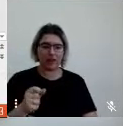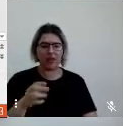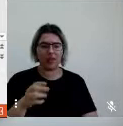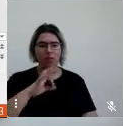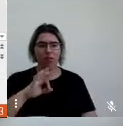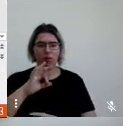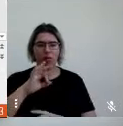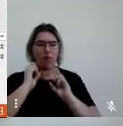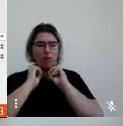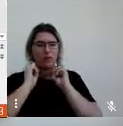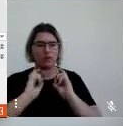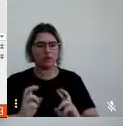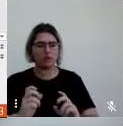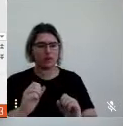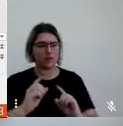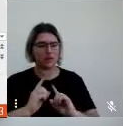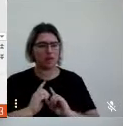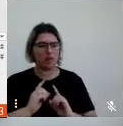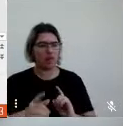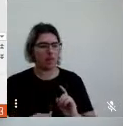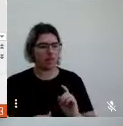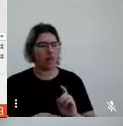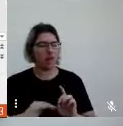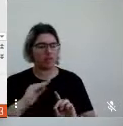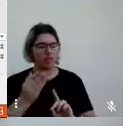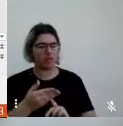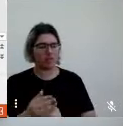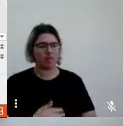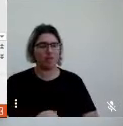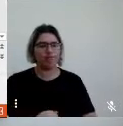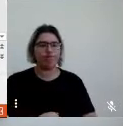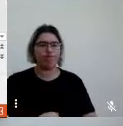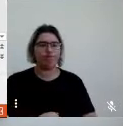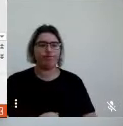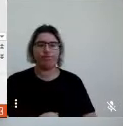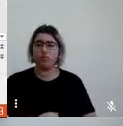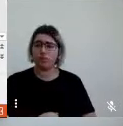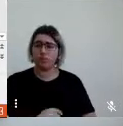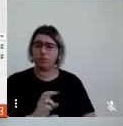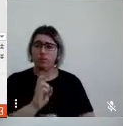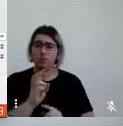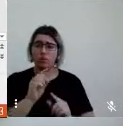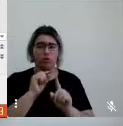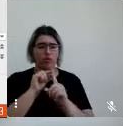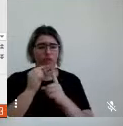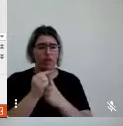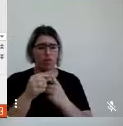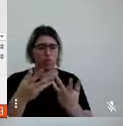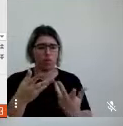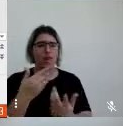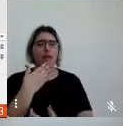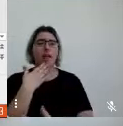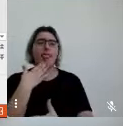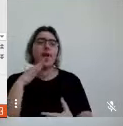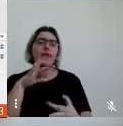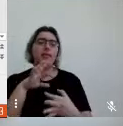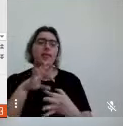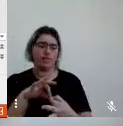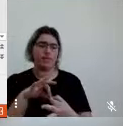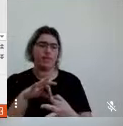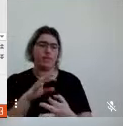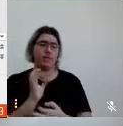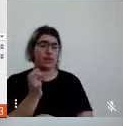incluso modificar nuestra microbiota. Otro factor importante es la edad y es que es verdad que cuando